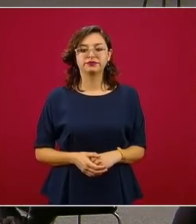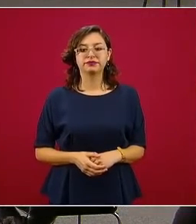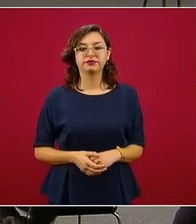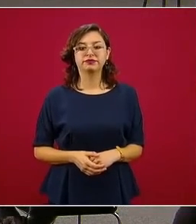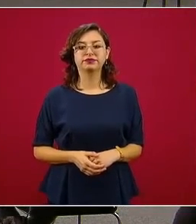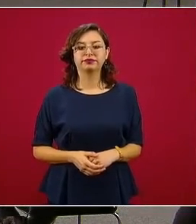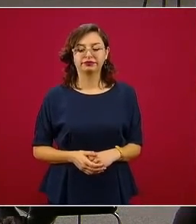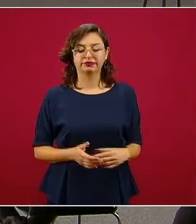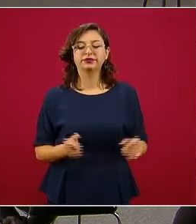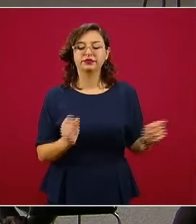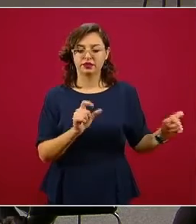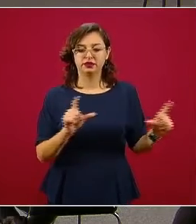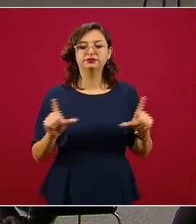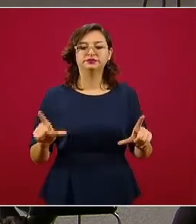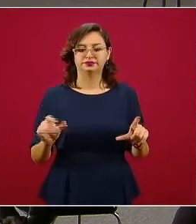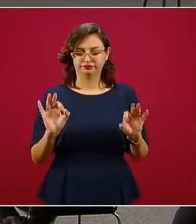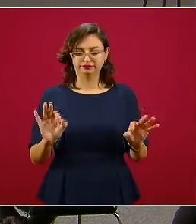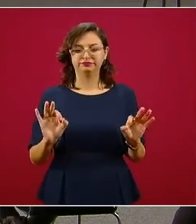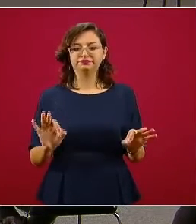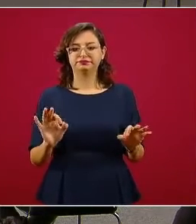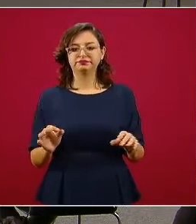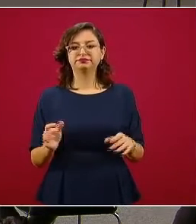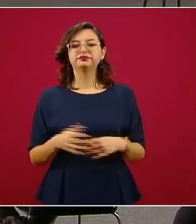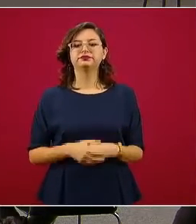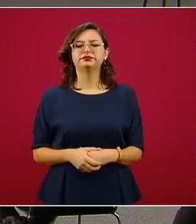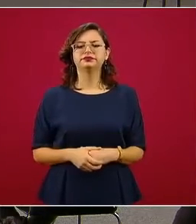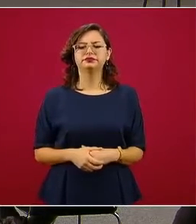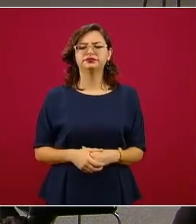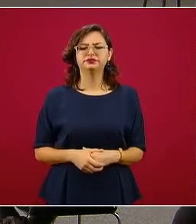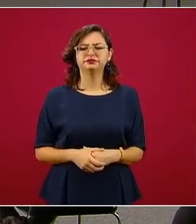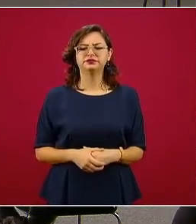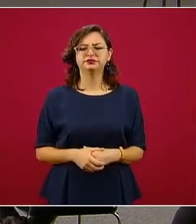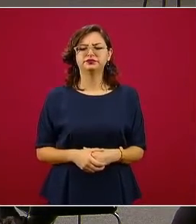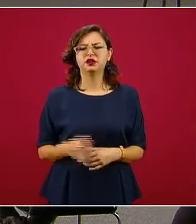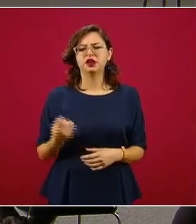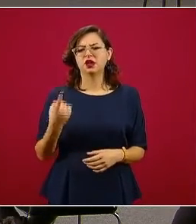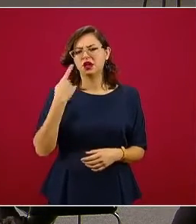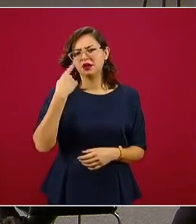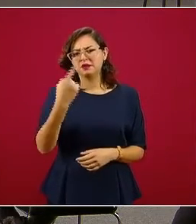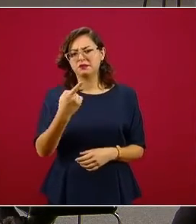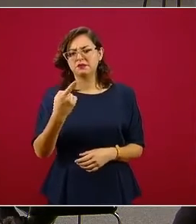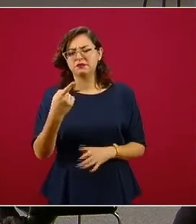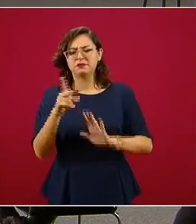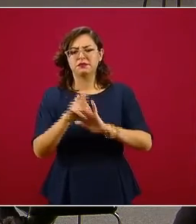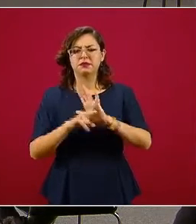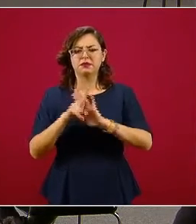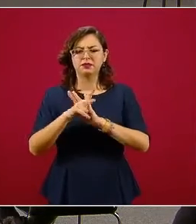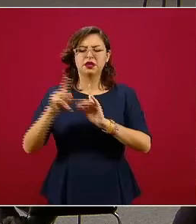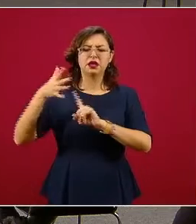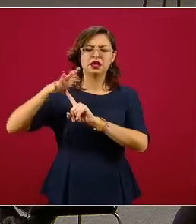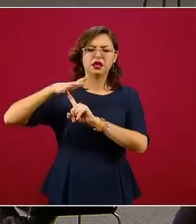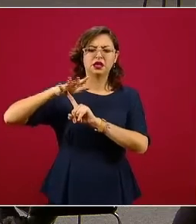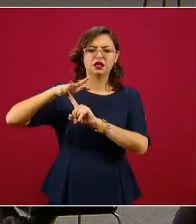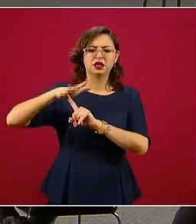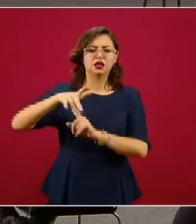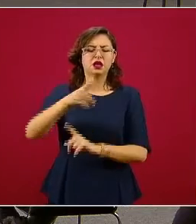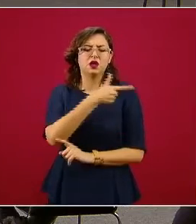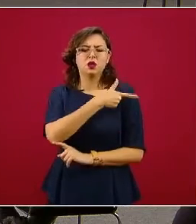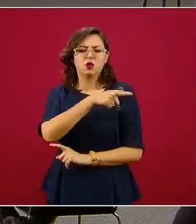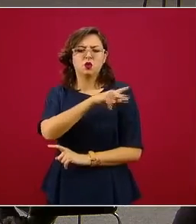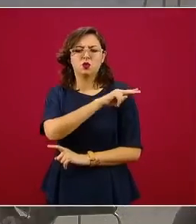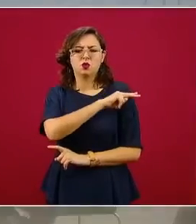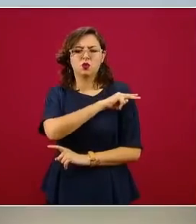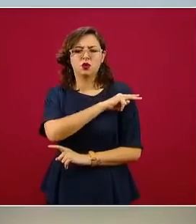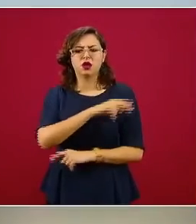es correcto, esa por favor. Vemos ahí, si le da play, este es uno de los helicópteros de la Guardia